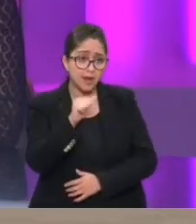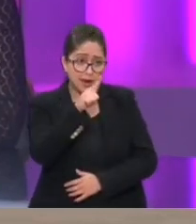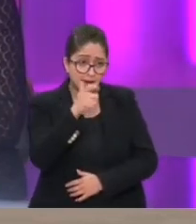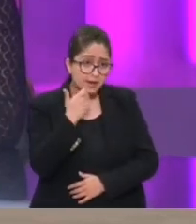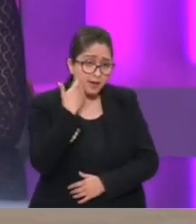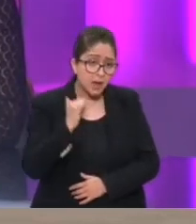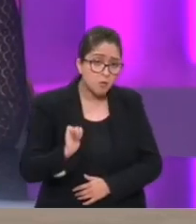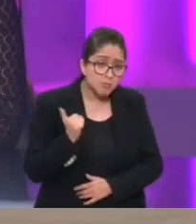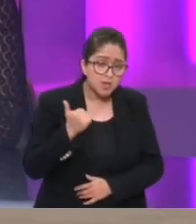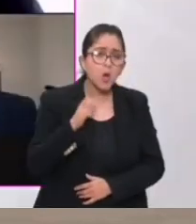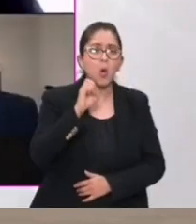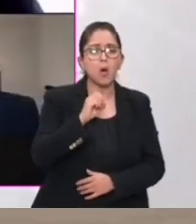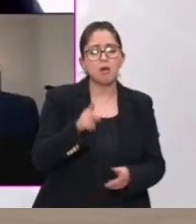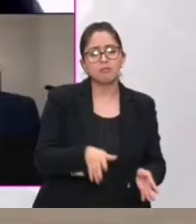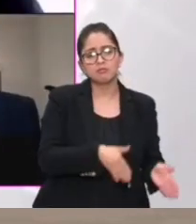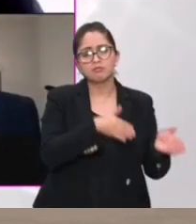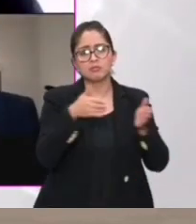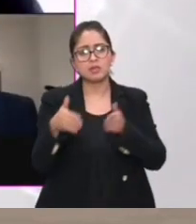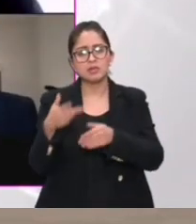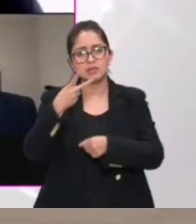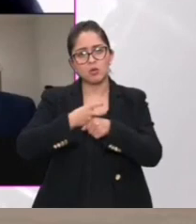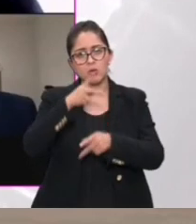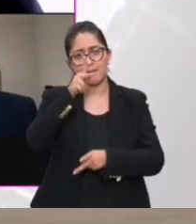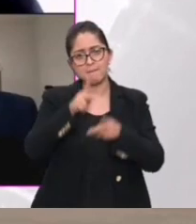segunda parte de este debate?